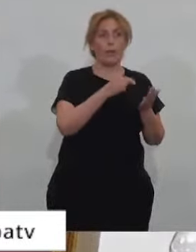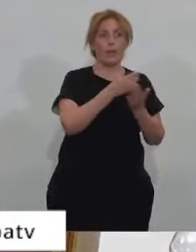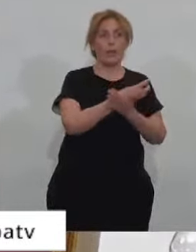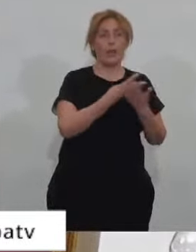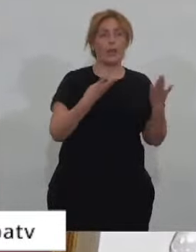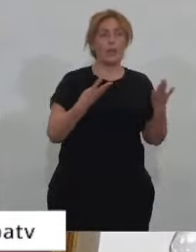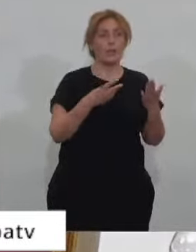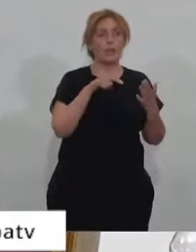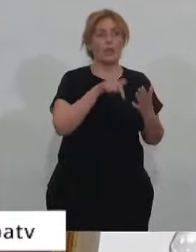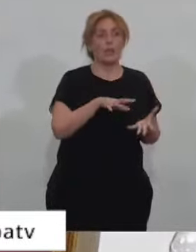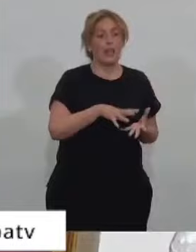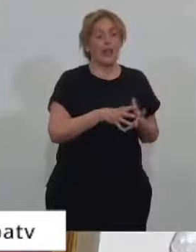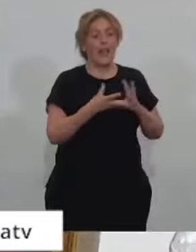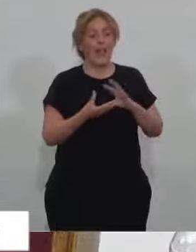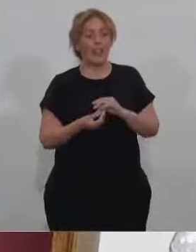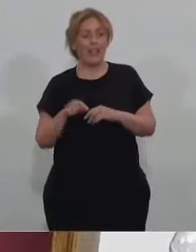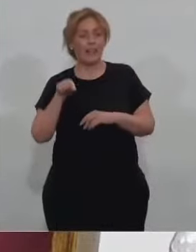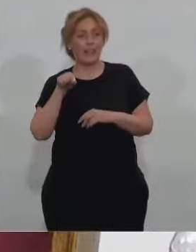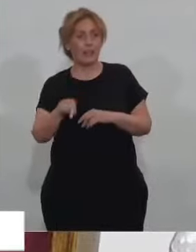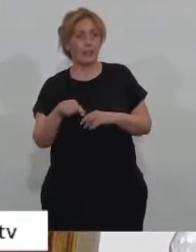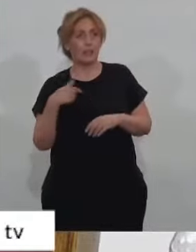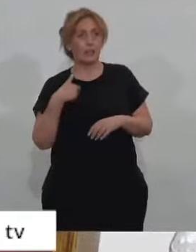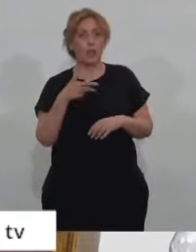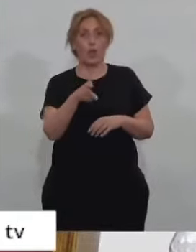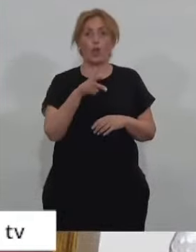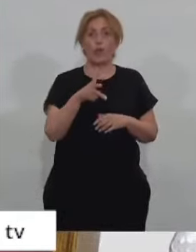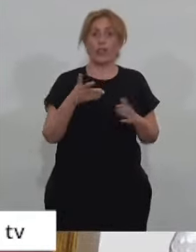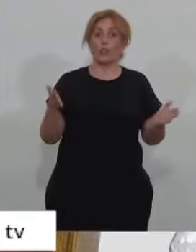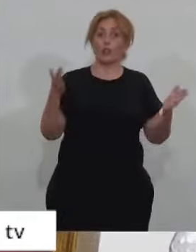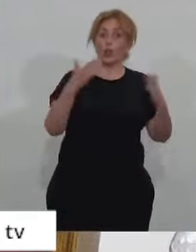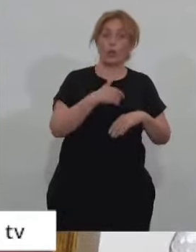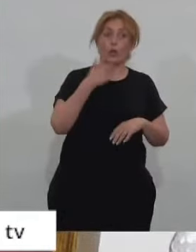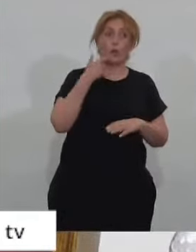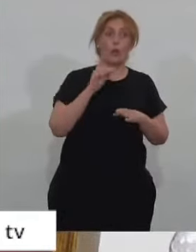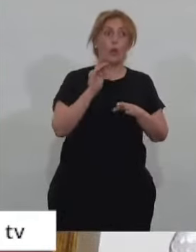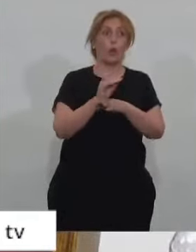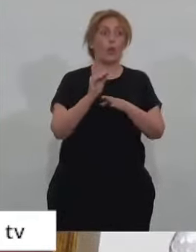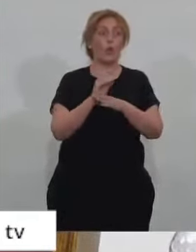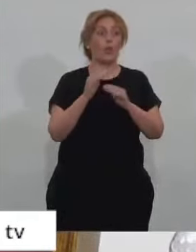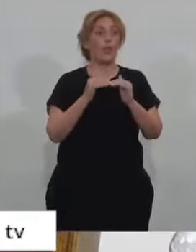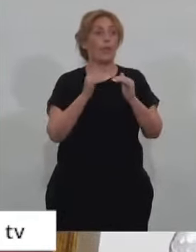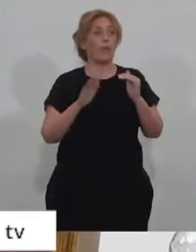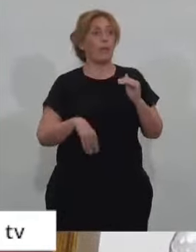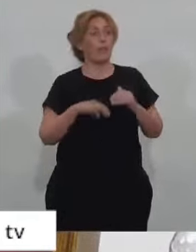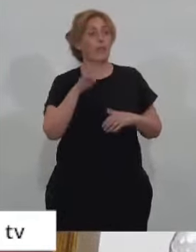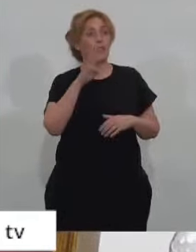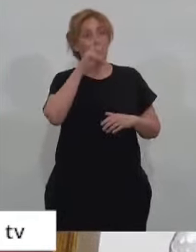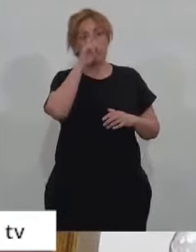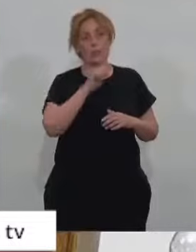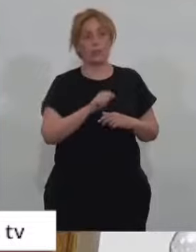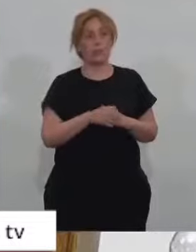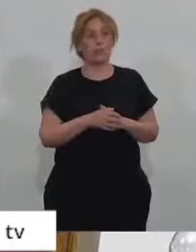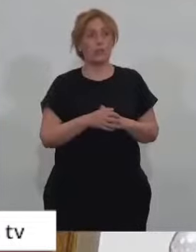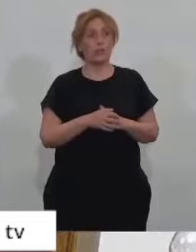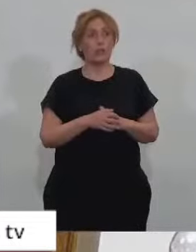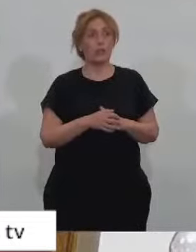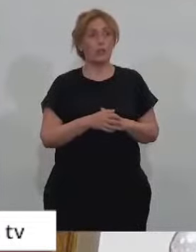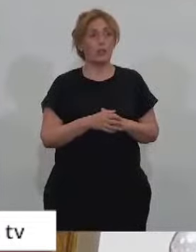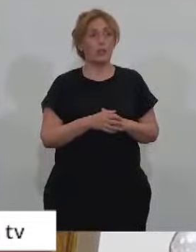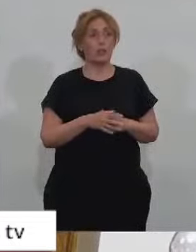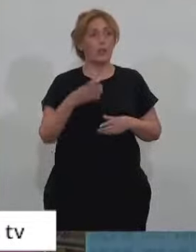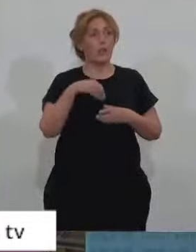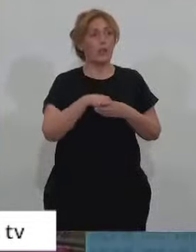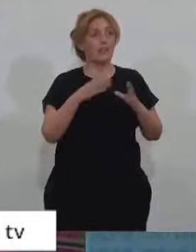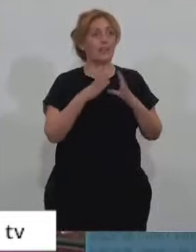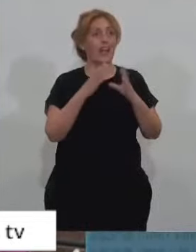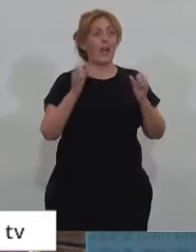¿Por qué? Porque aquí hablan de cuidados de menores de 3 años. Y el menor de 3 años, perdone, estaba en el acuerdo de mayo, no en el acuerdo de mayo